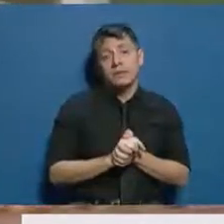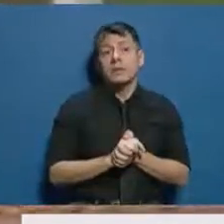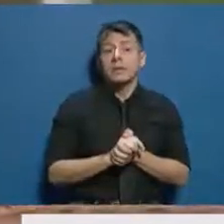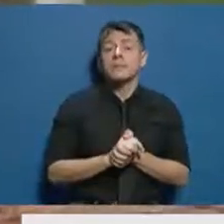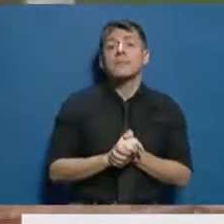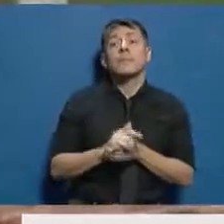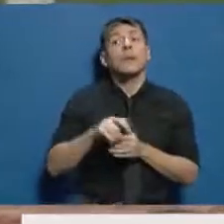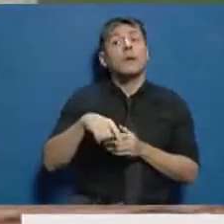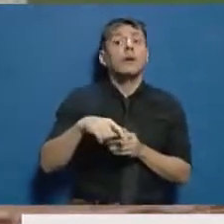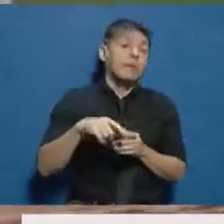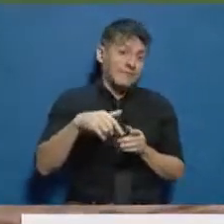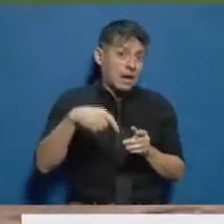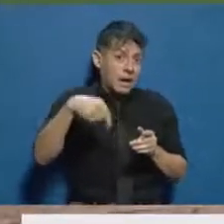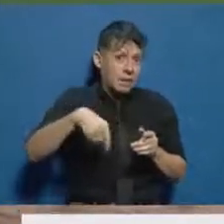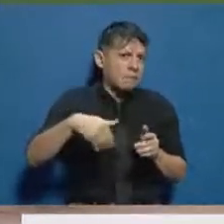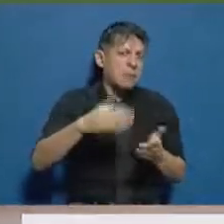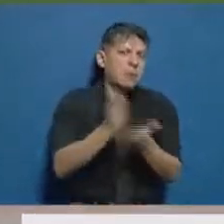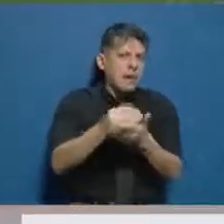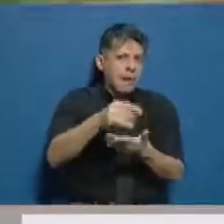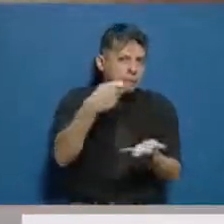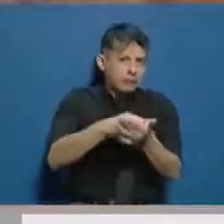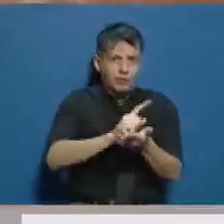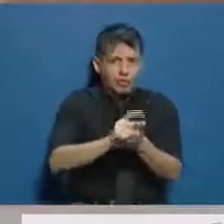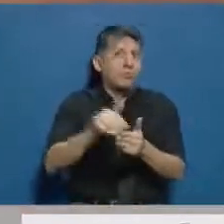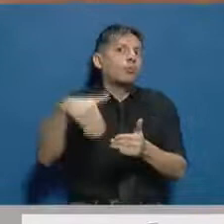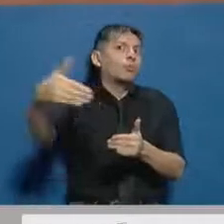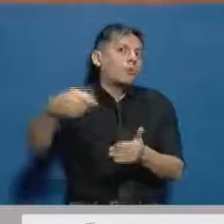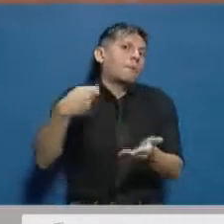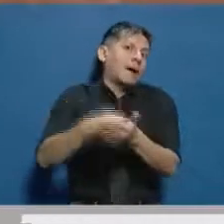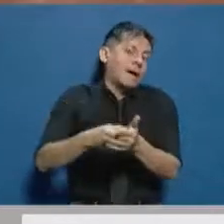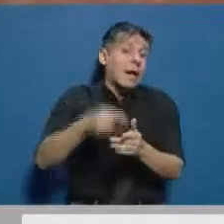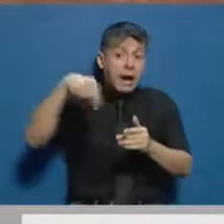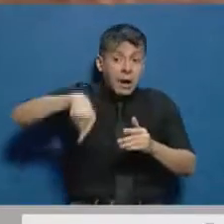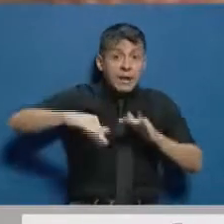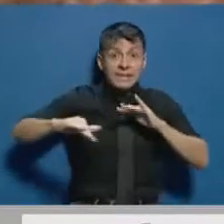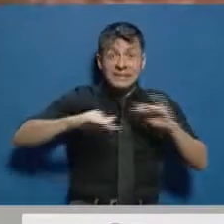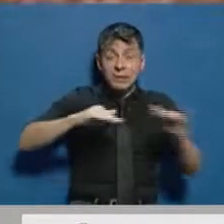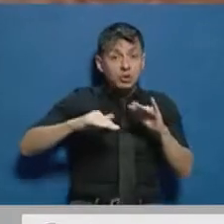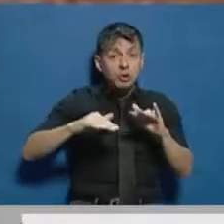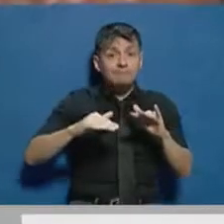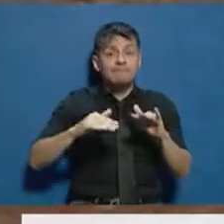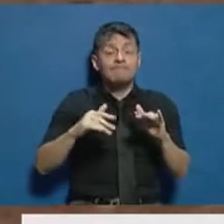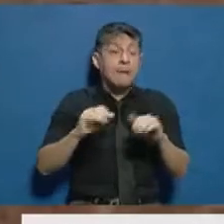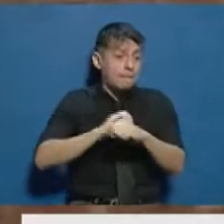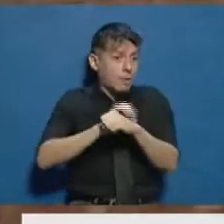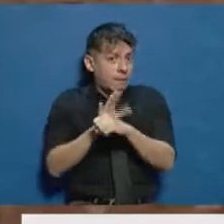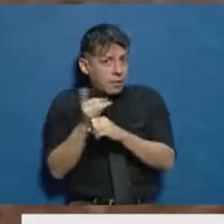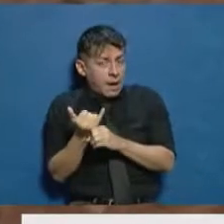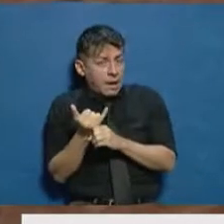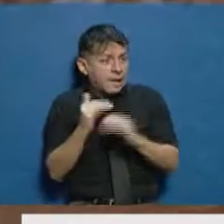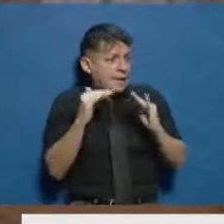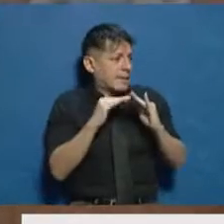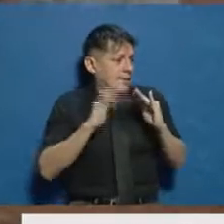que pagarlo en algún momento. Lo cierto es que si en esta situación que se está viviendo de pandemia, donde no hay actividad, no están